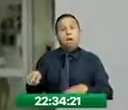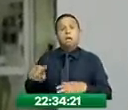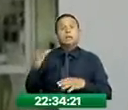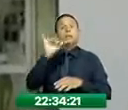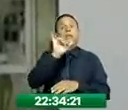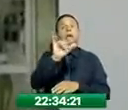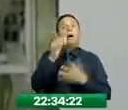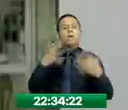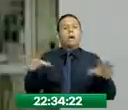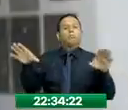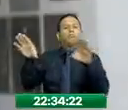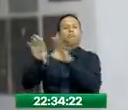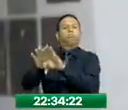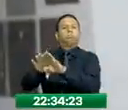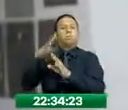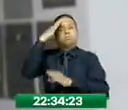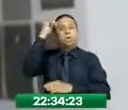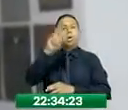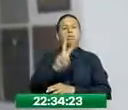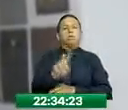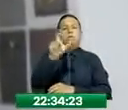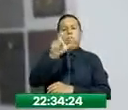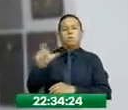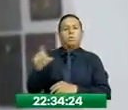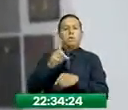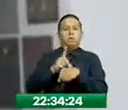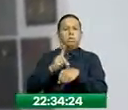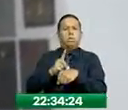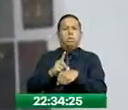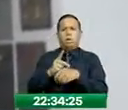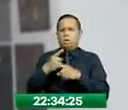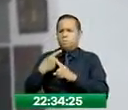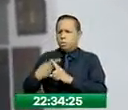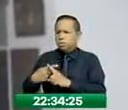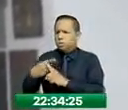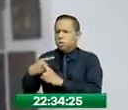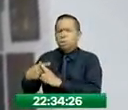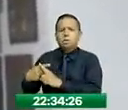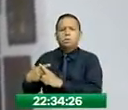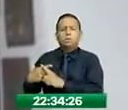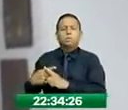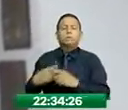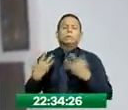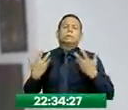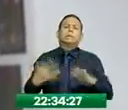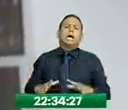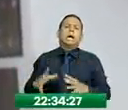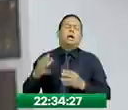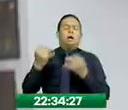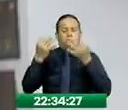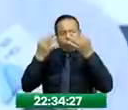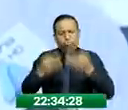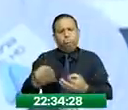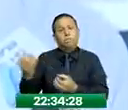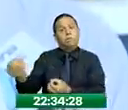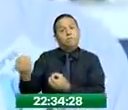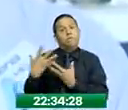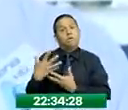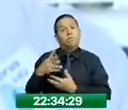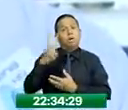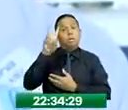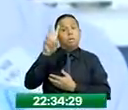luego de que dos médicos dieron positiva coronavirus lamentablemente me acaban de confirmar que dos